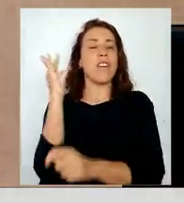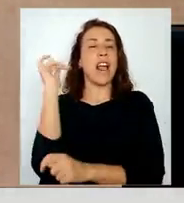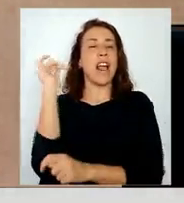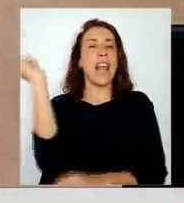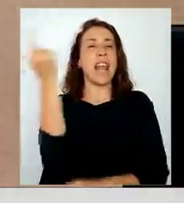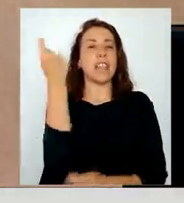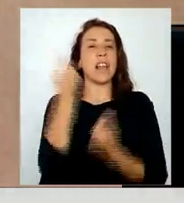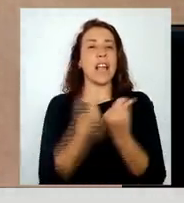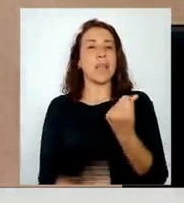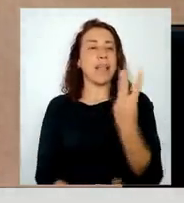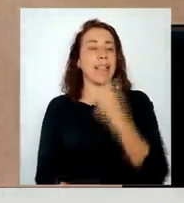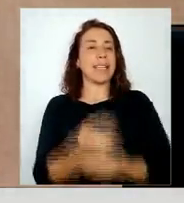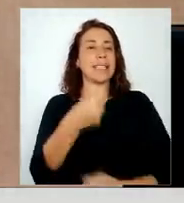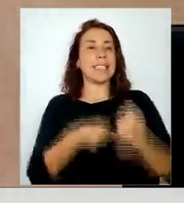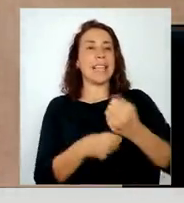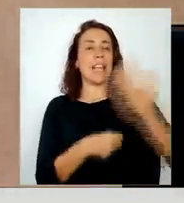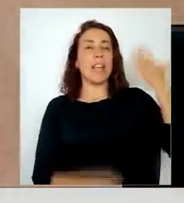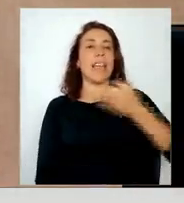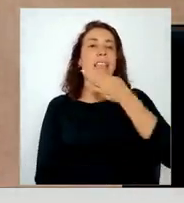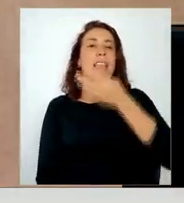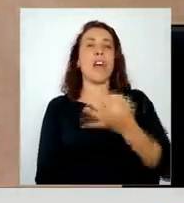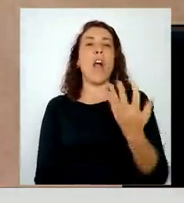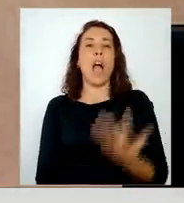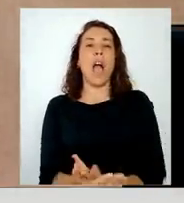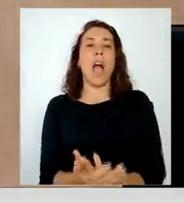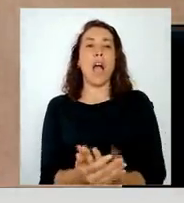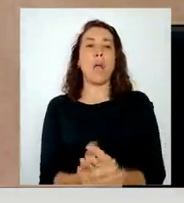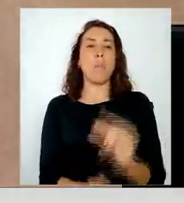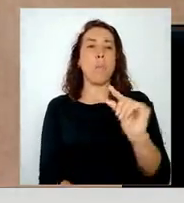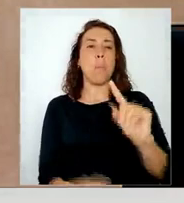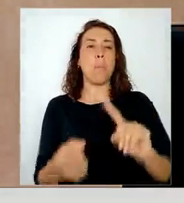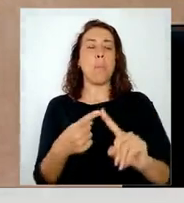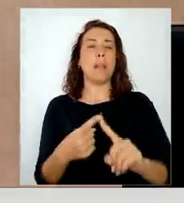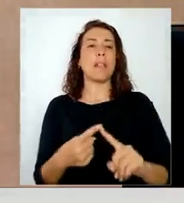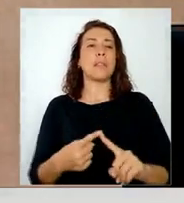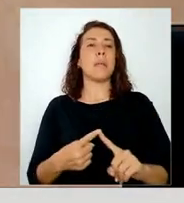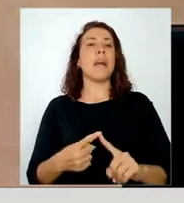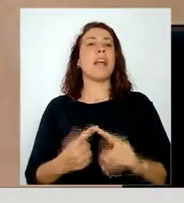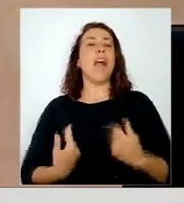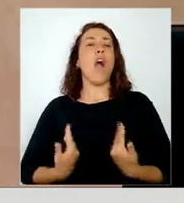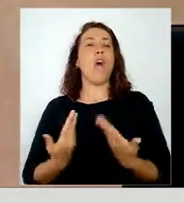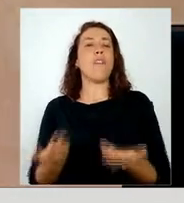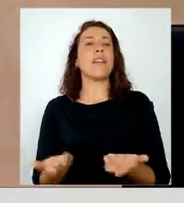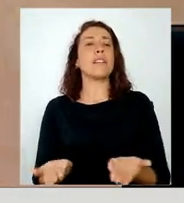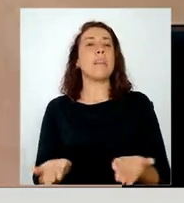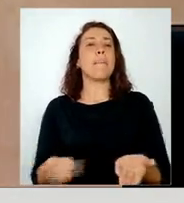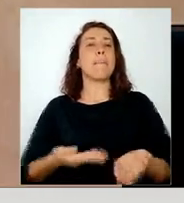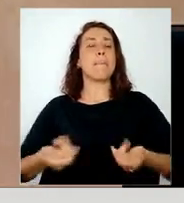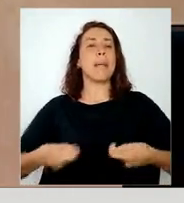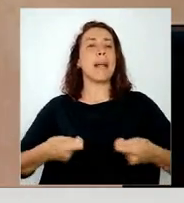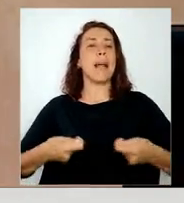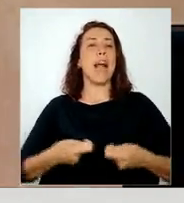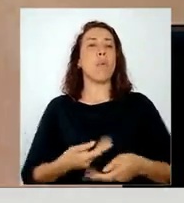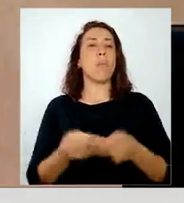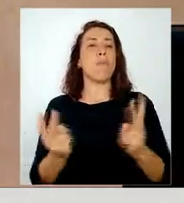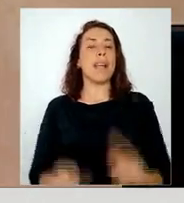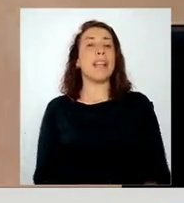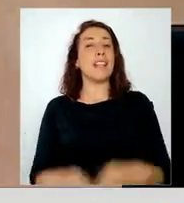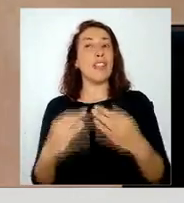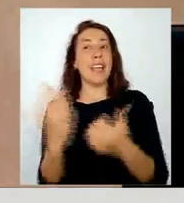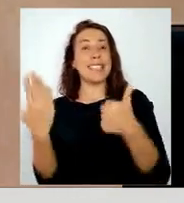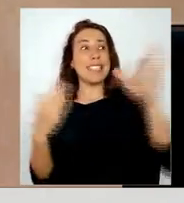atrás dijo que existía una baja participación de oferente en el mercado público seis de diez licitaciones